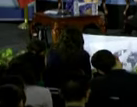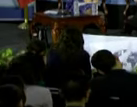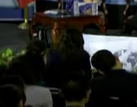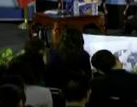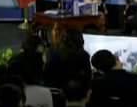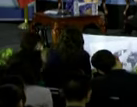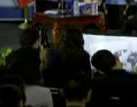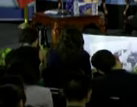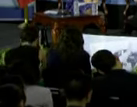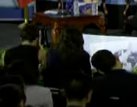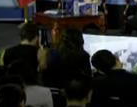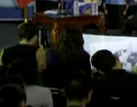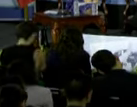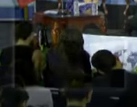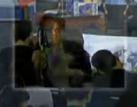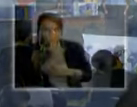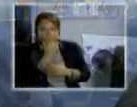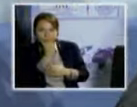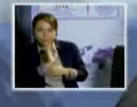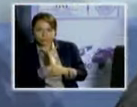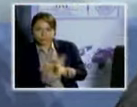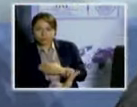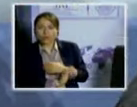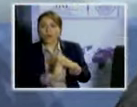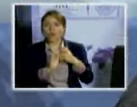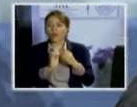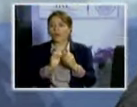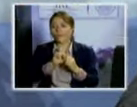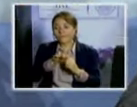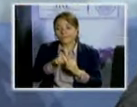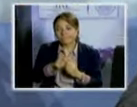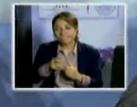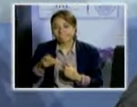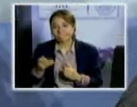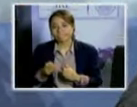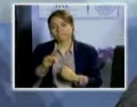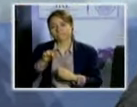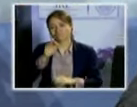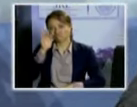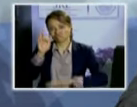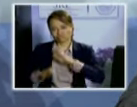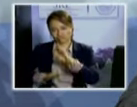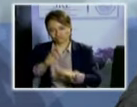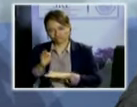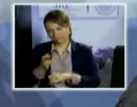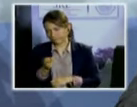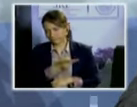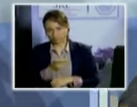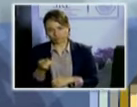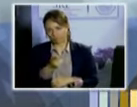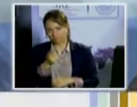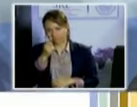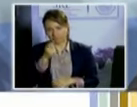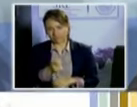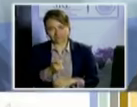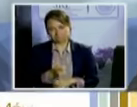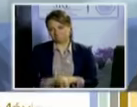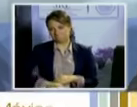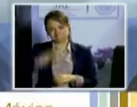contrario, que el enfoque justo a todo lo que es tratamiento y prevención es